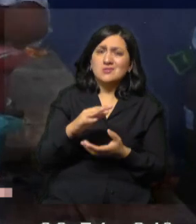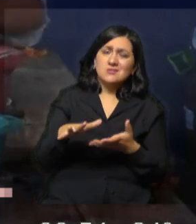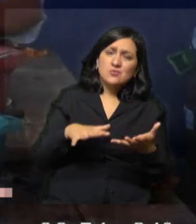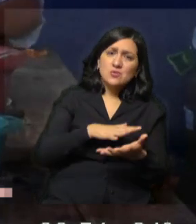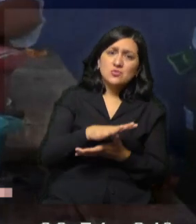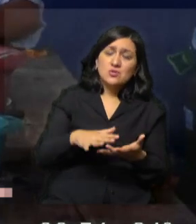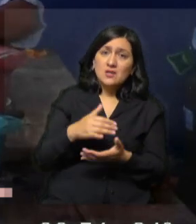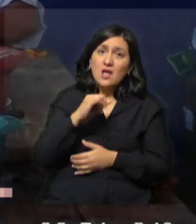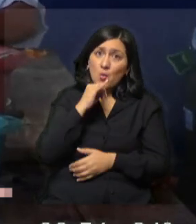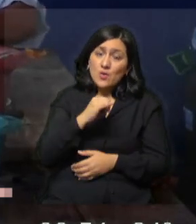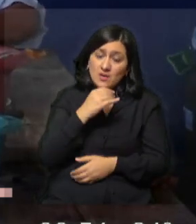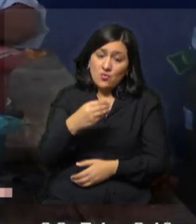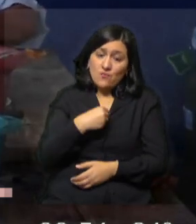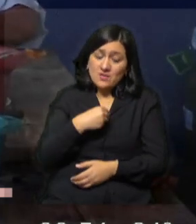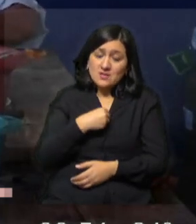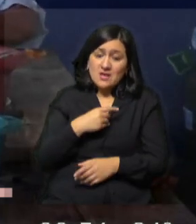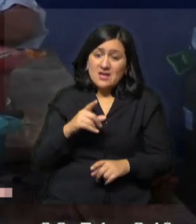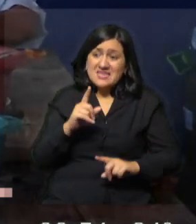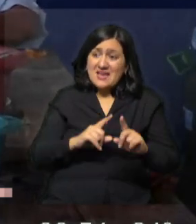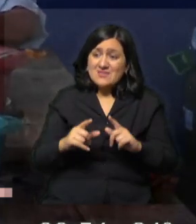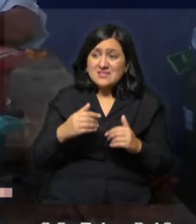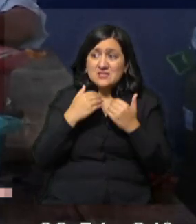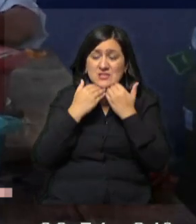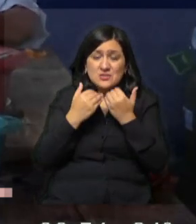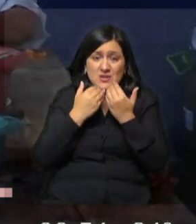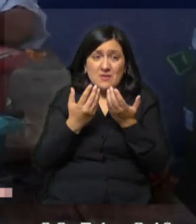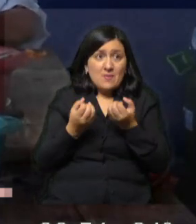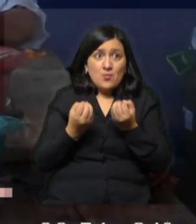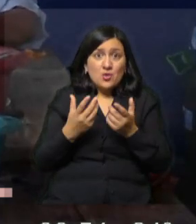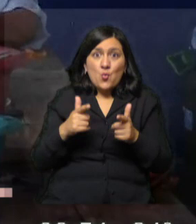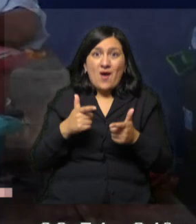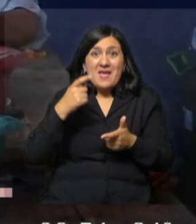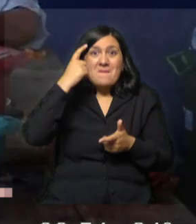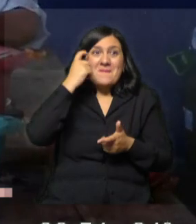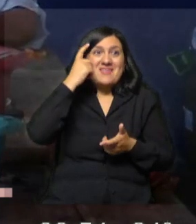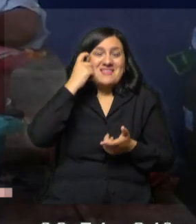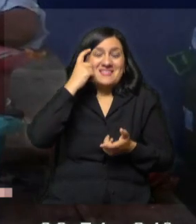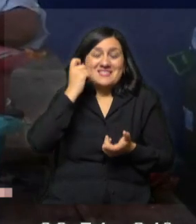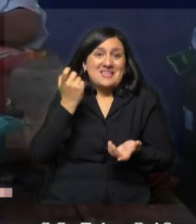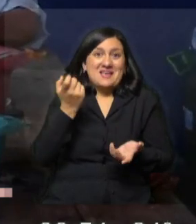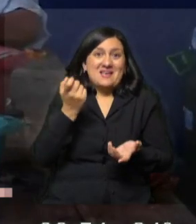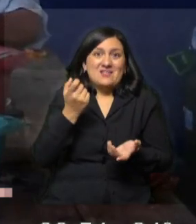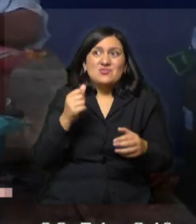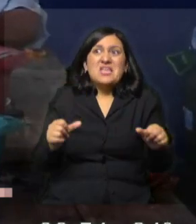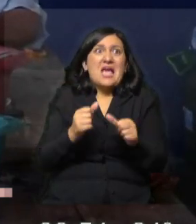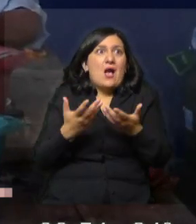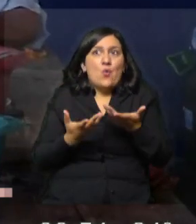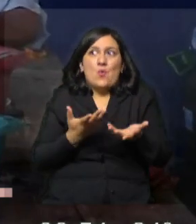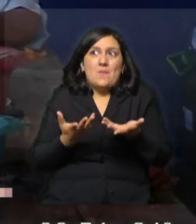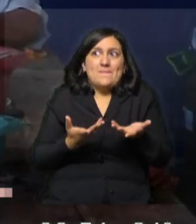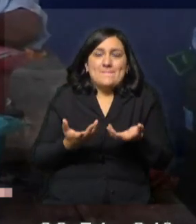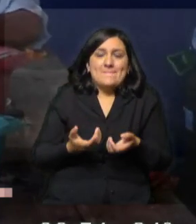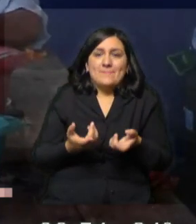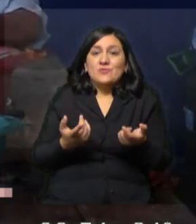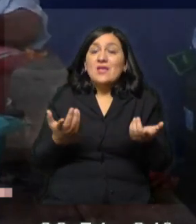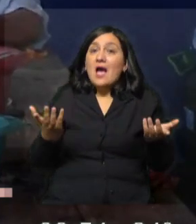te las cuentan en confianza, y bueno, a veces uno no sabe, como no tiene la capacitación para eso, no sabe lo que va a hacer. Entonces también